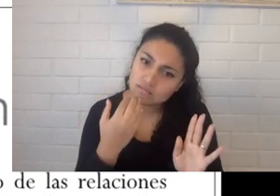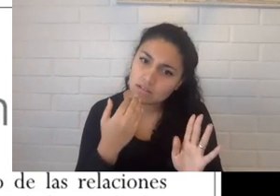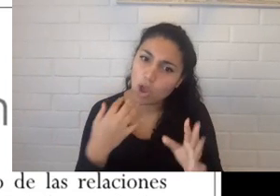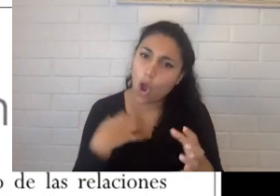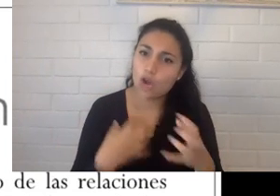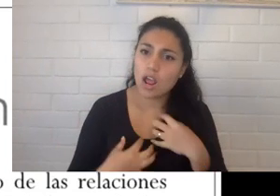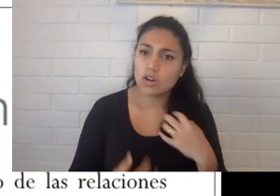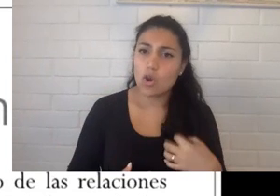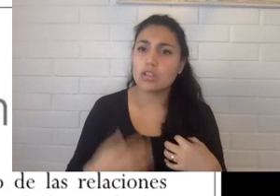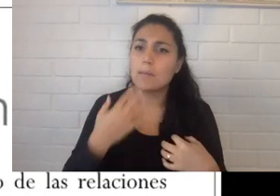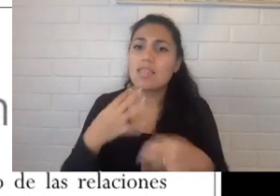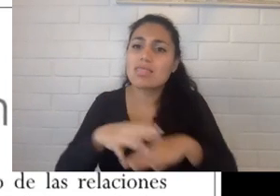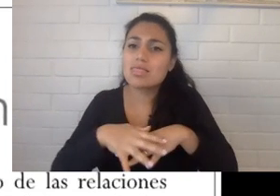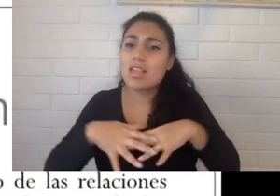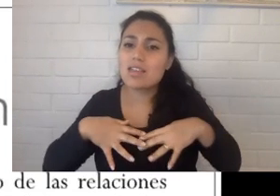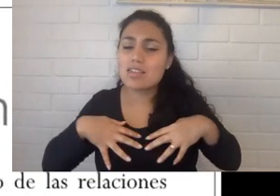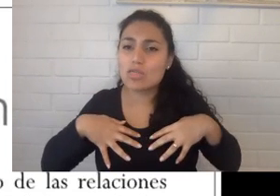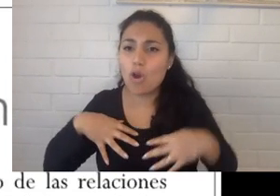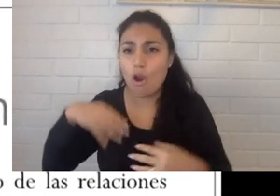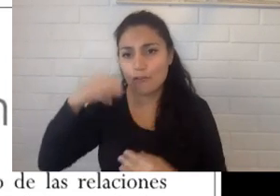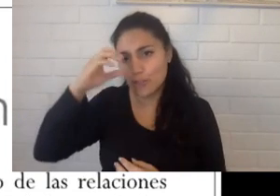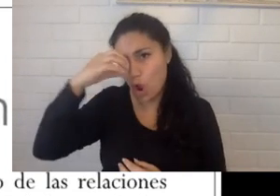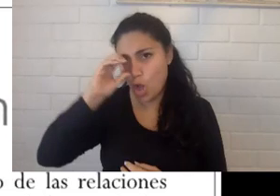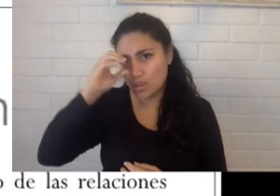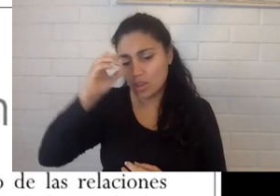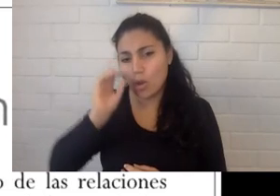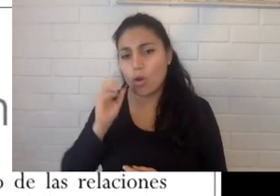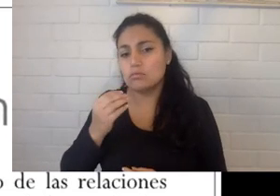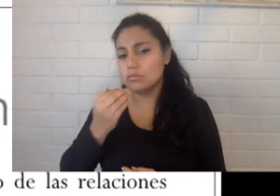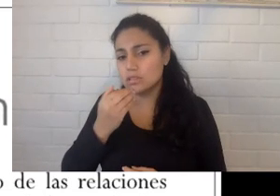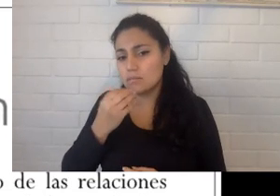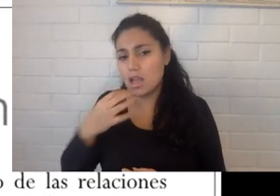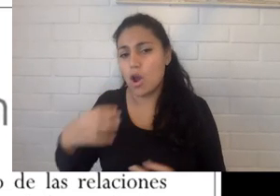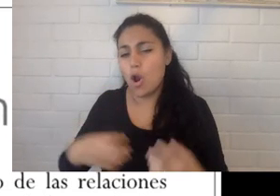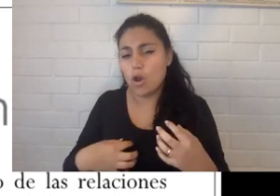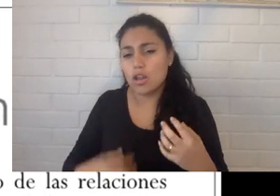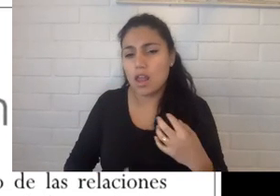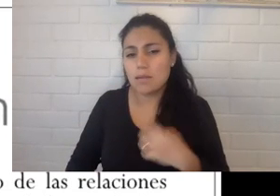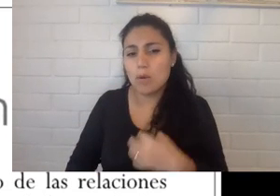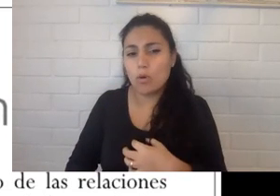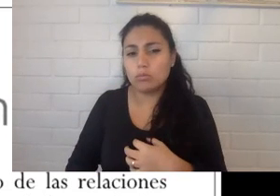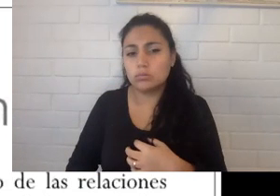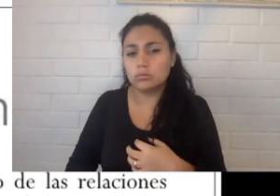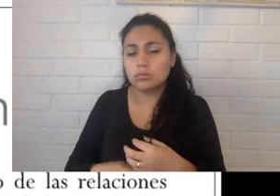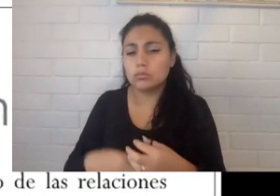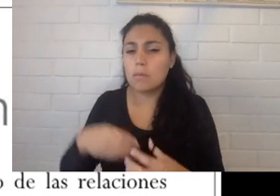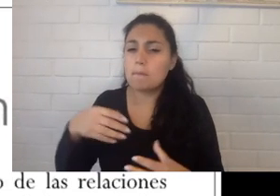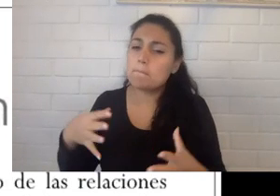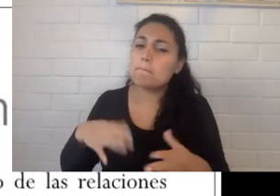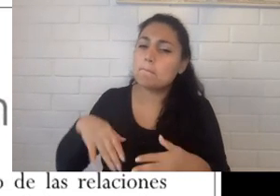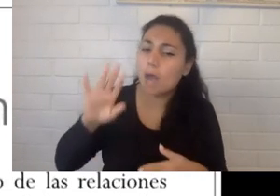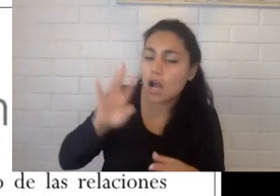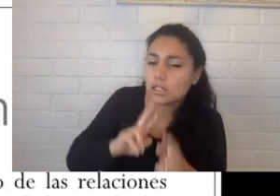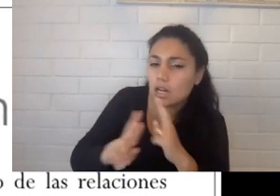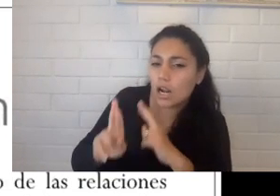tejido biológico, un órgano y organismo, ¿ya? Establece una relación más intrínseca que no es